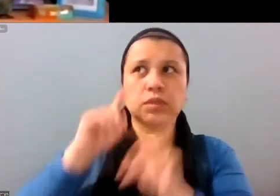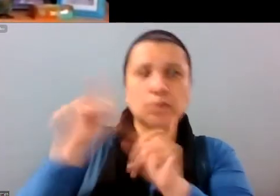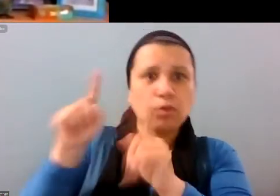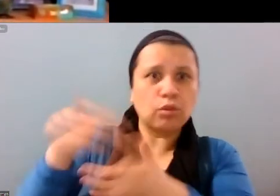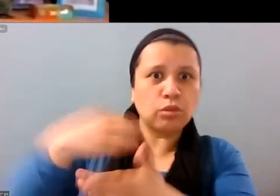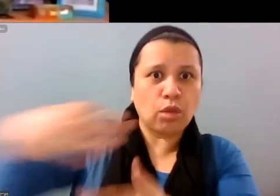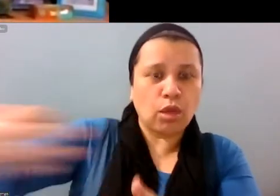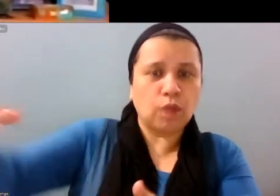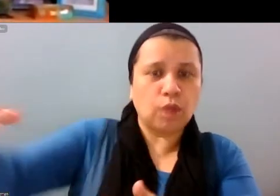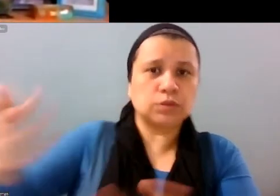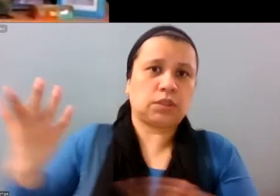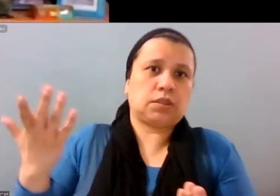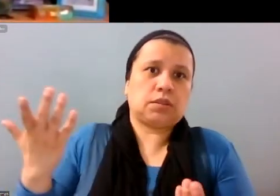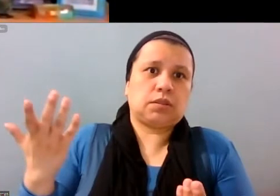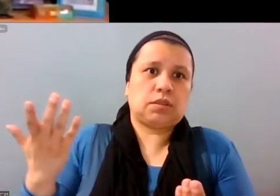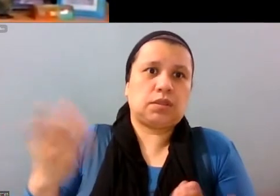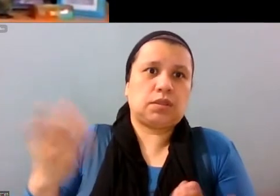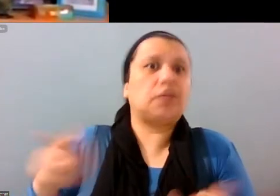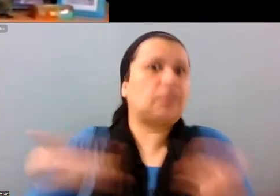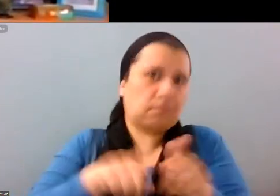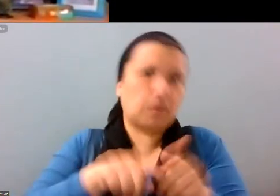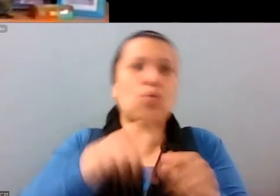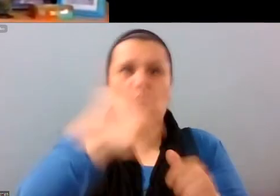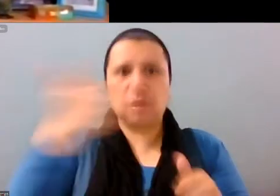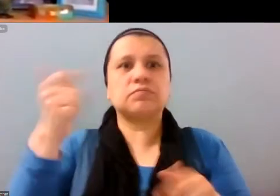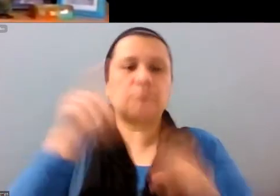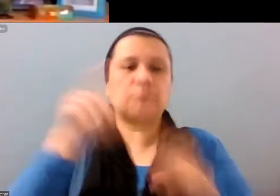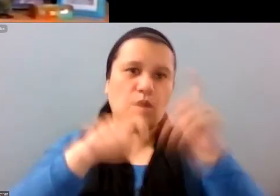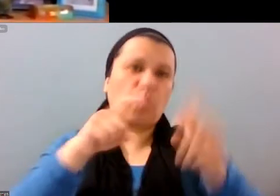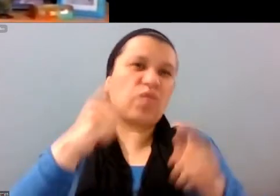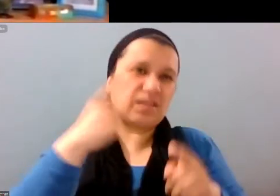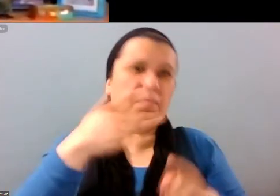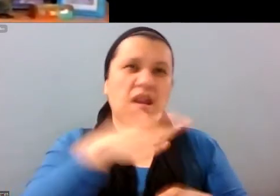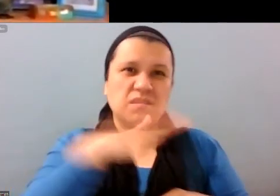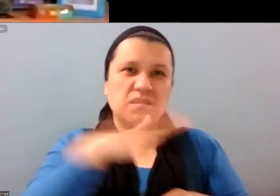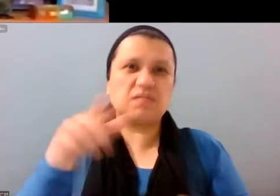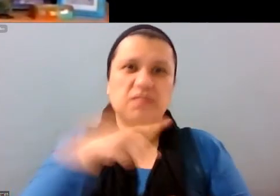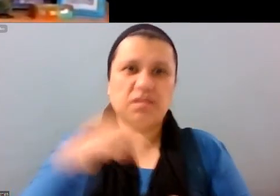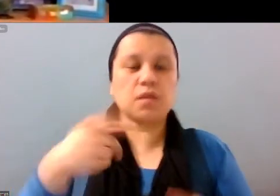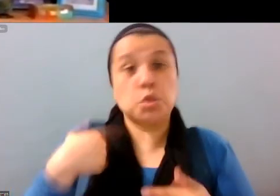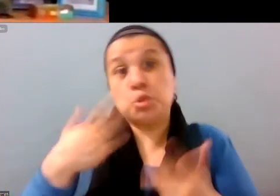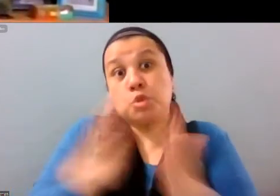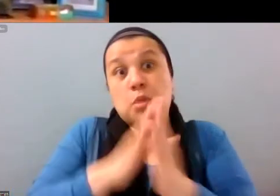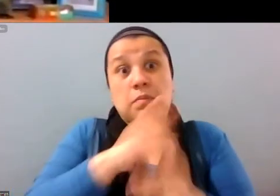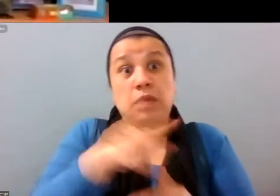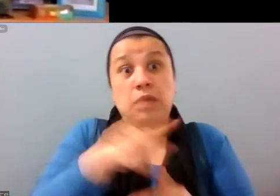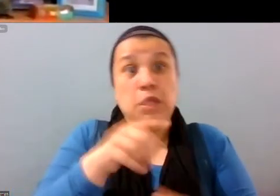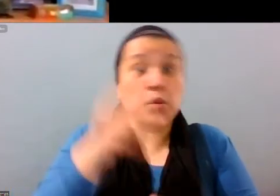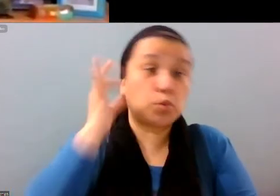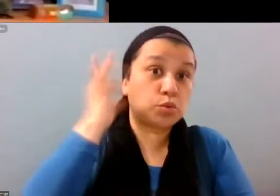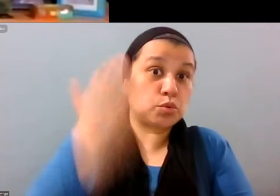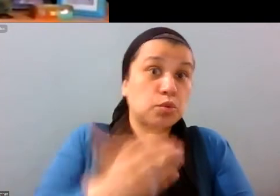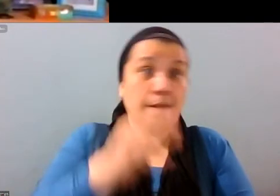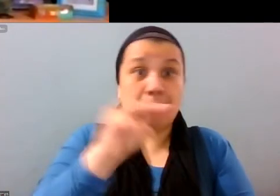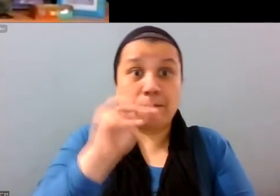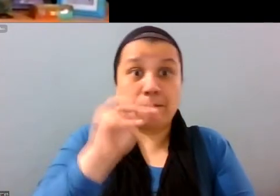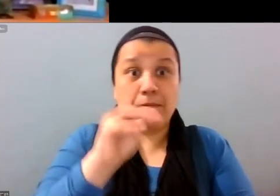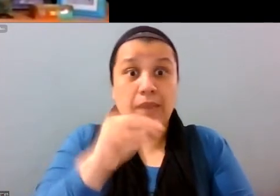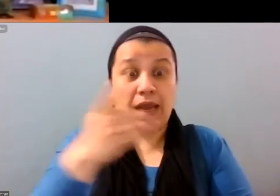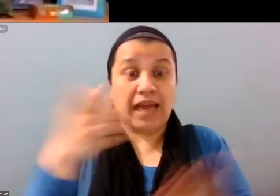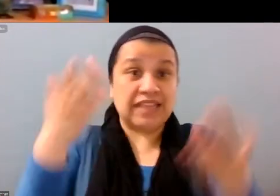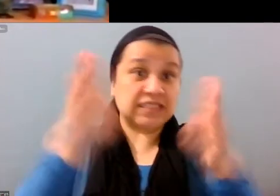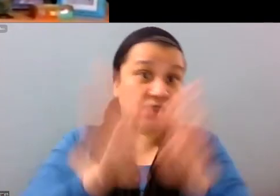imagino que así hay una serie de preguntas le solicitaría a doña Melania iniciar con su cierre y si tiene algún